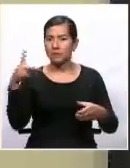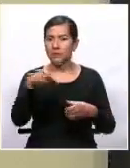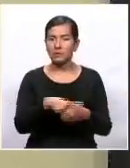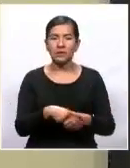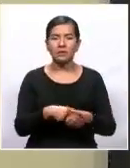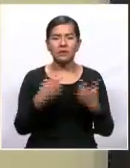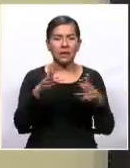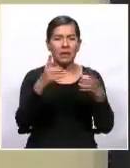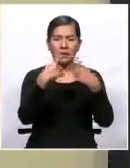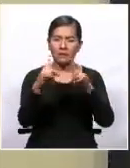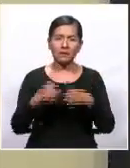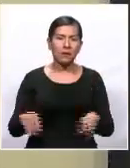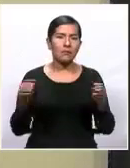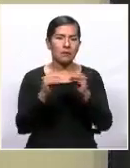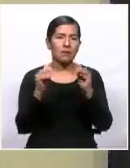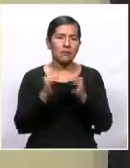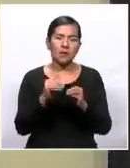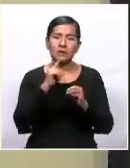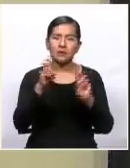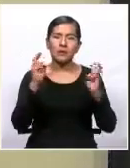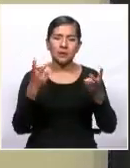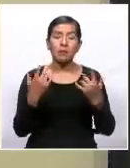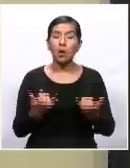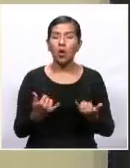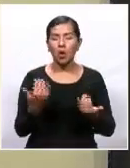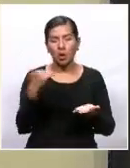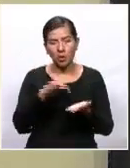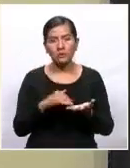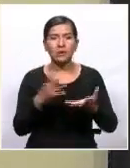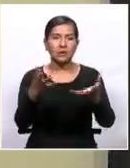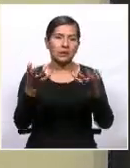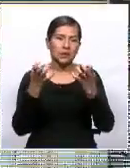técnica. Esperamos que esta vez pueda presentarse.